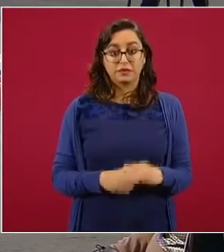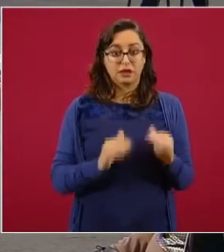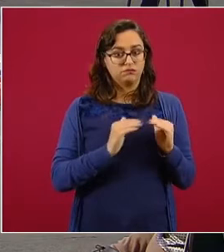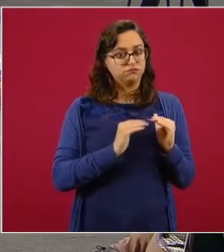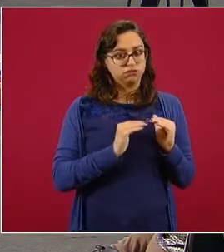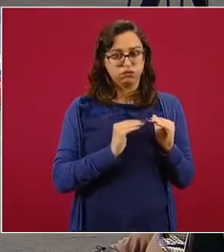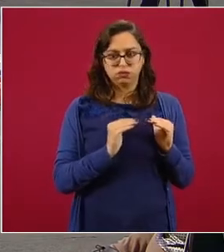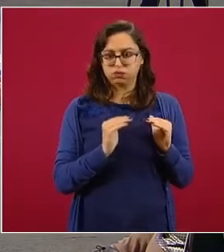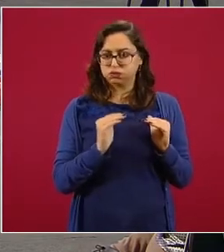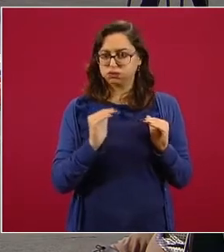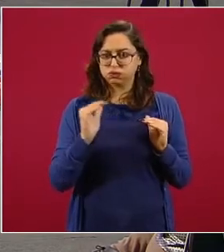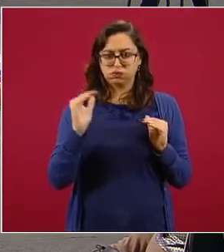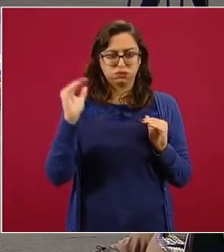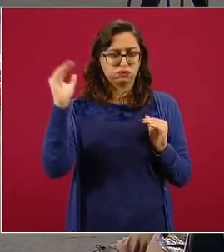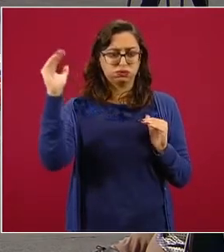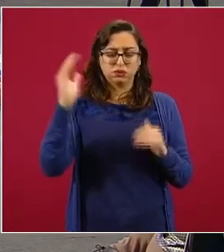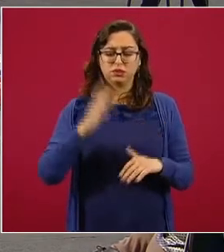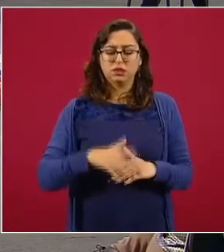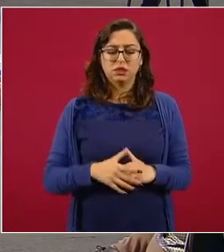incremento.